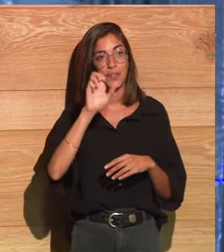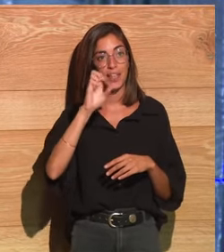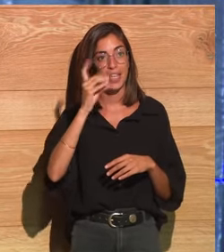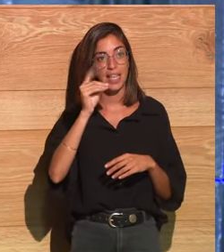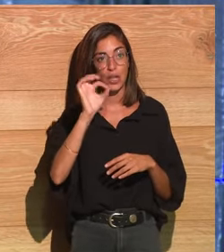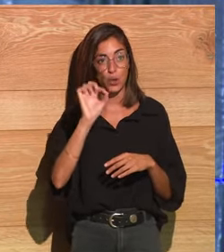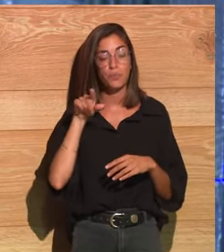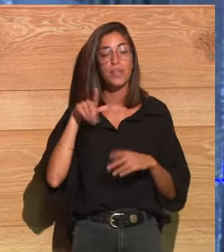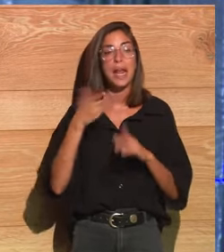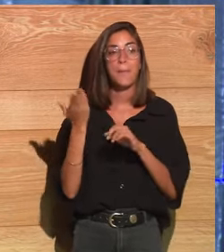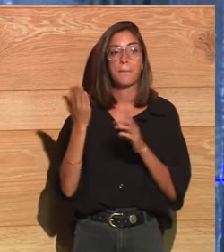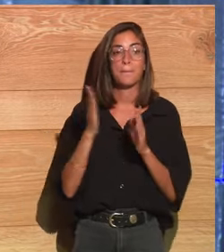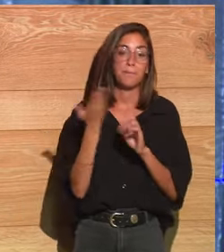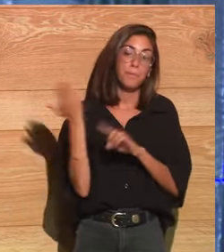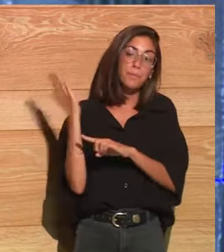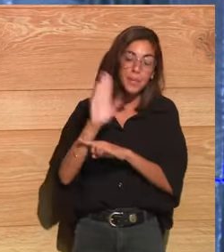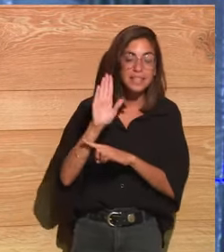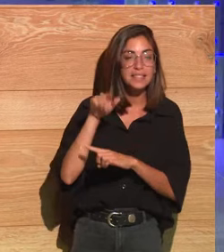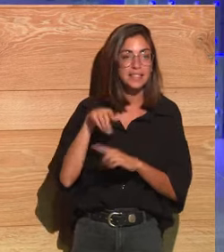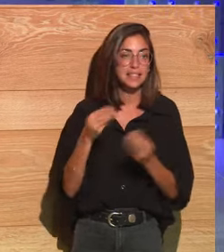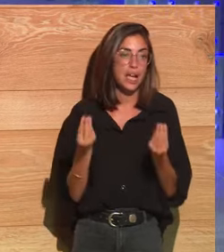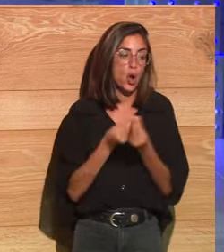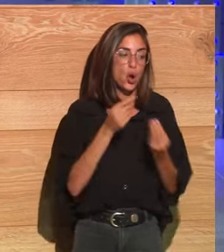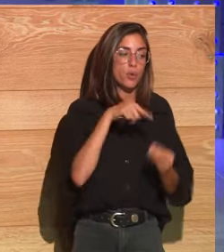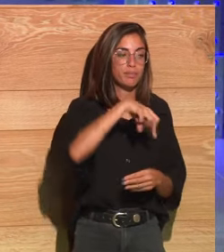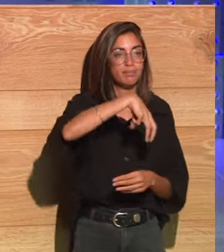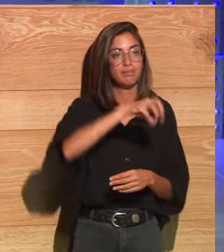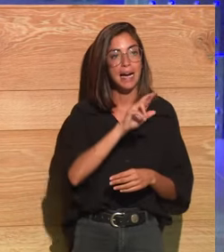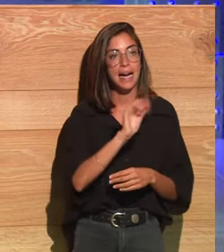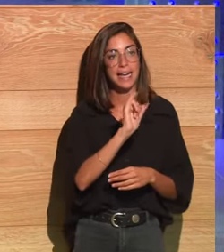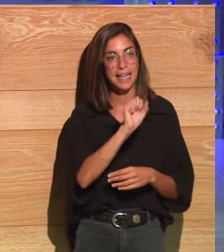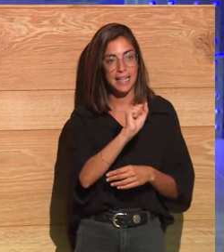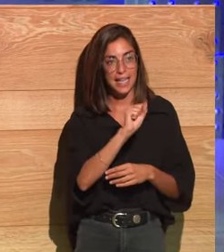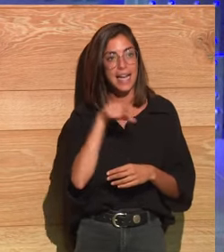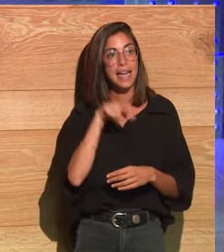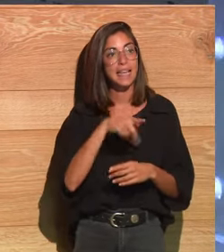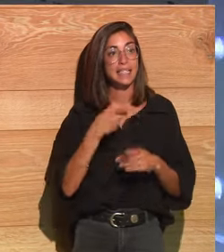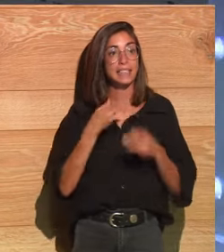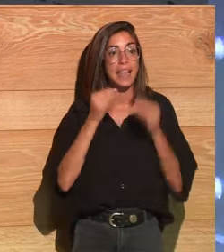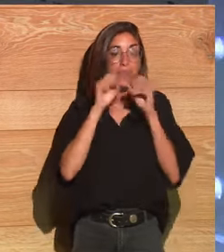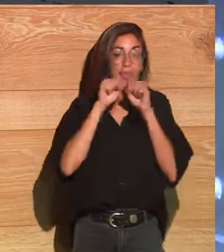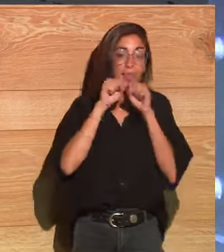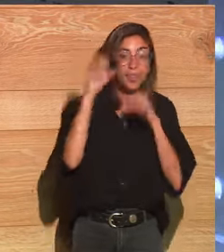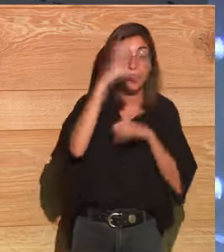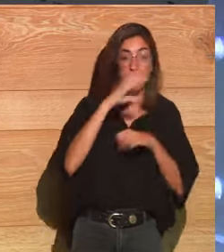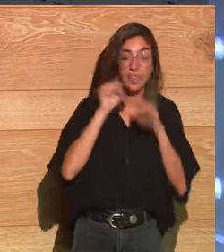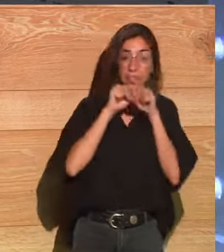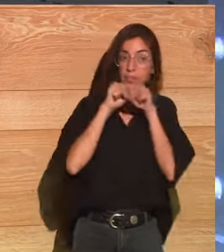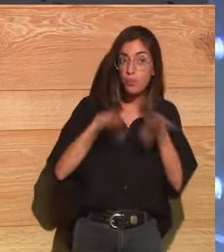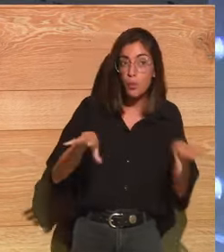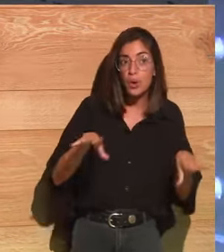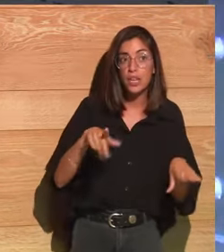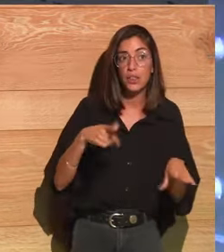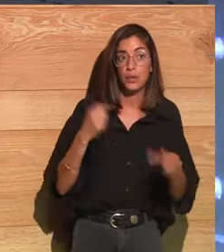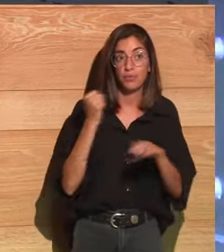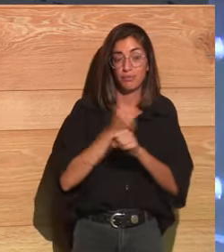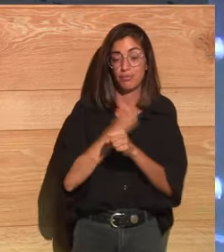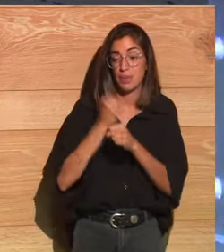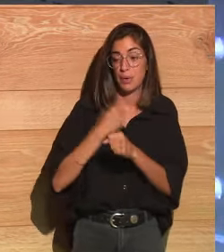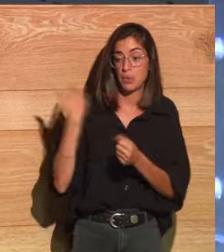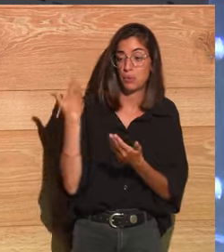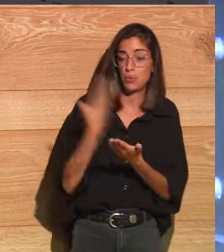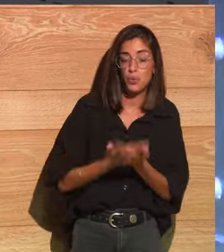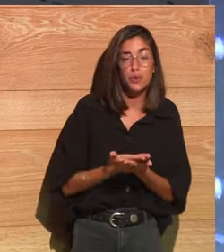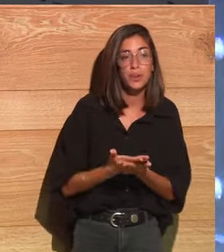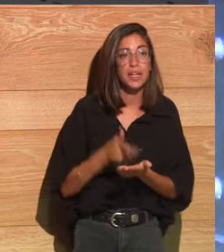María. Luis es un divulgador de ciencia de una larguísima trayectoria. Empezó en el